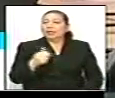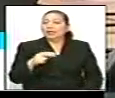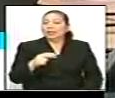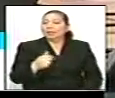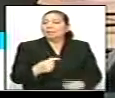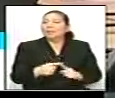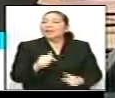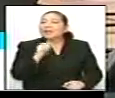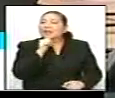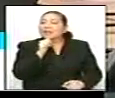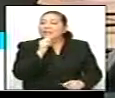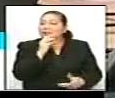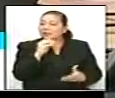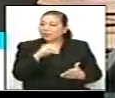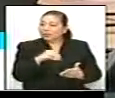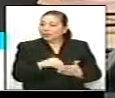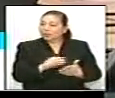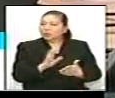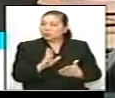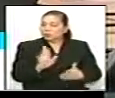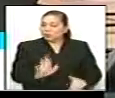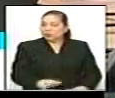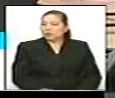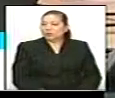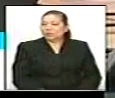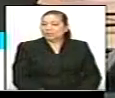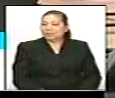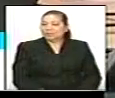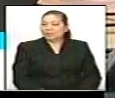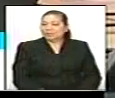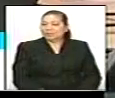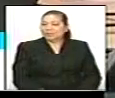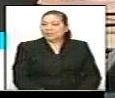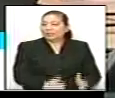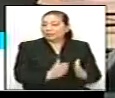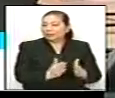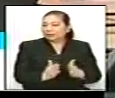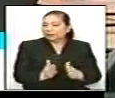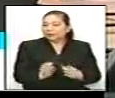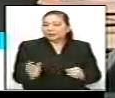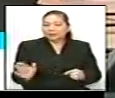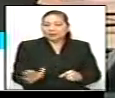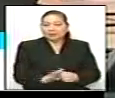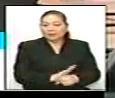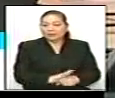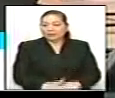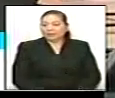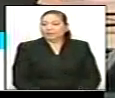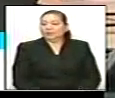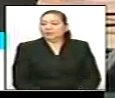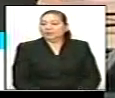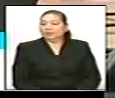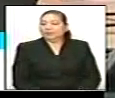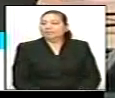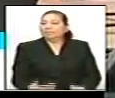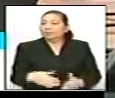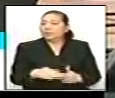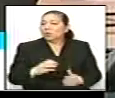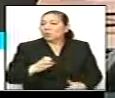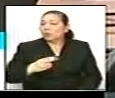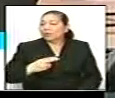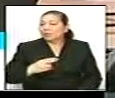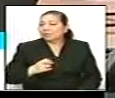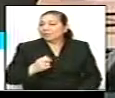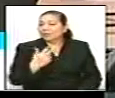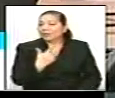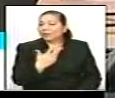Lo que le falta el ANA es de repente colocar ya sus hitos de estructura, digamos, de concreto, ¿no? Son, inclusive Huachipa tiene, como